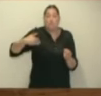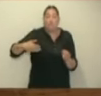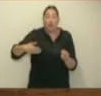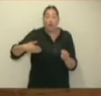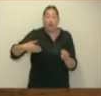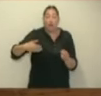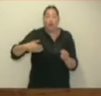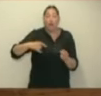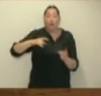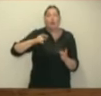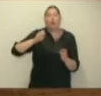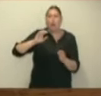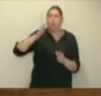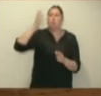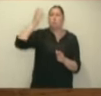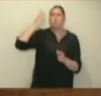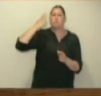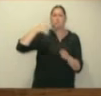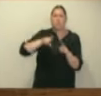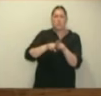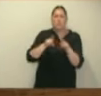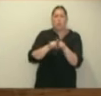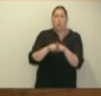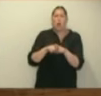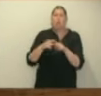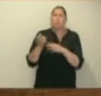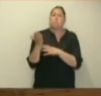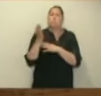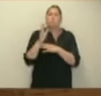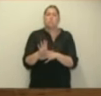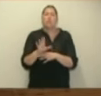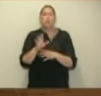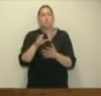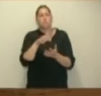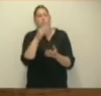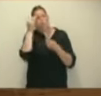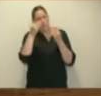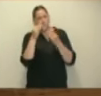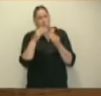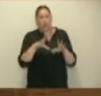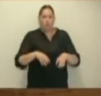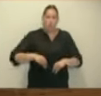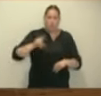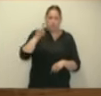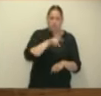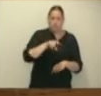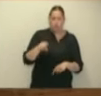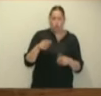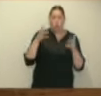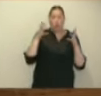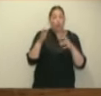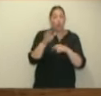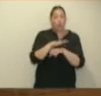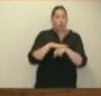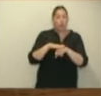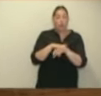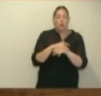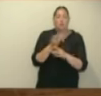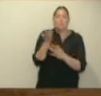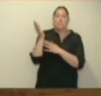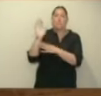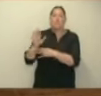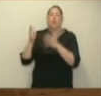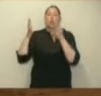de someter esta proposición a la toma en consideración del Pleno de esta Cámara, el Consejo de Gobierno decidió presentar ante el Consejo Asesor de Bienestar